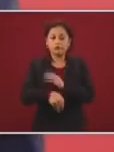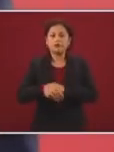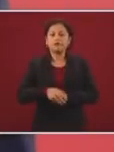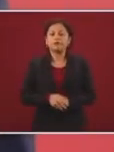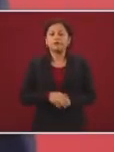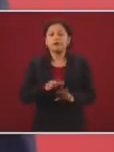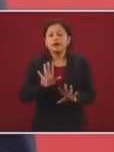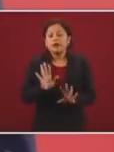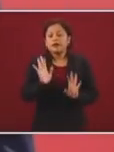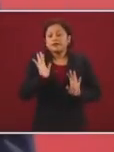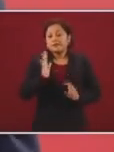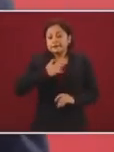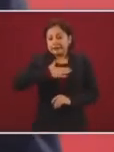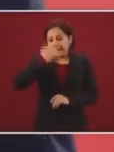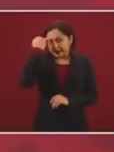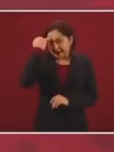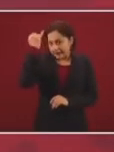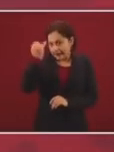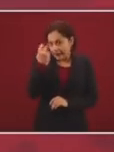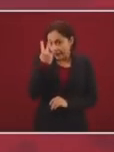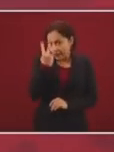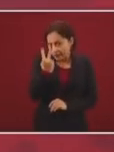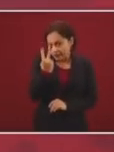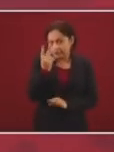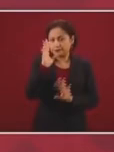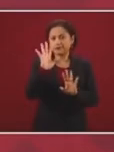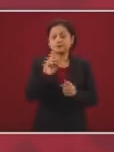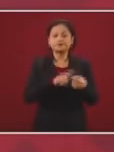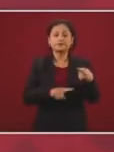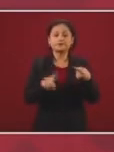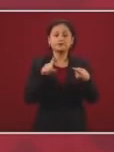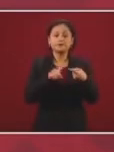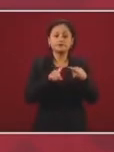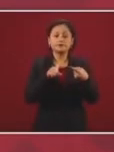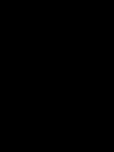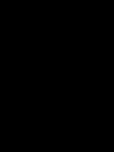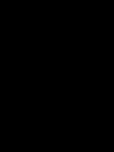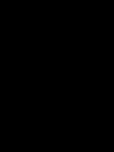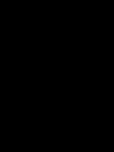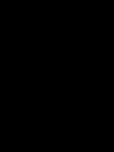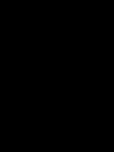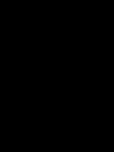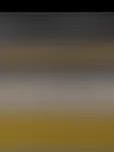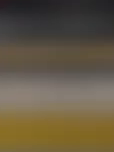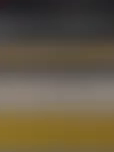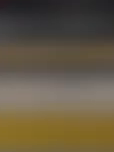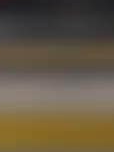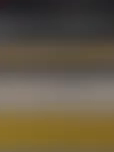la posibilidad de que se concrete el proyecto de El Zapotillo entre Jalisco y Guanajuato.